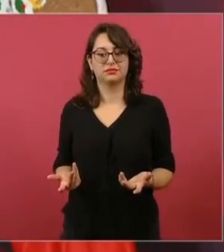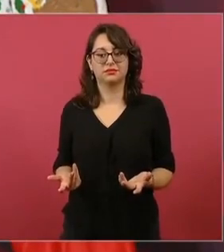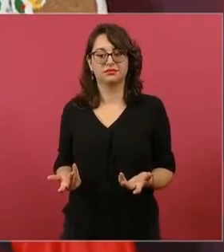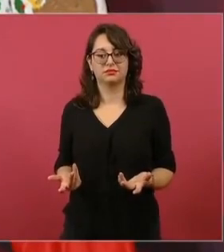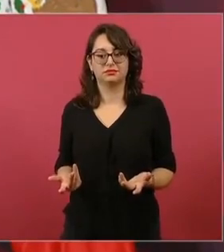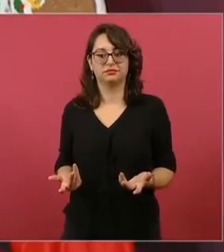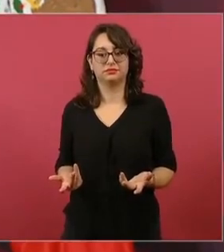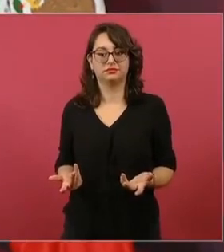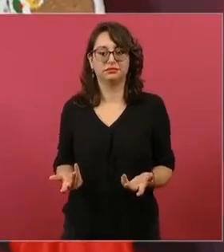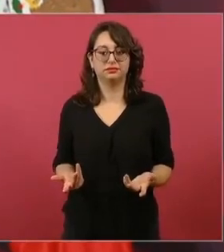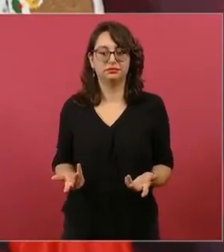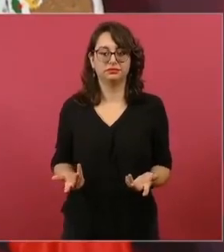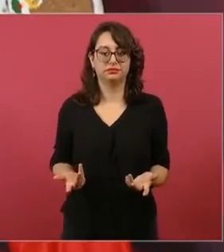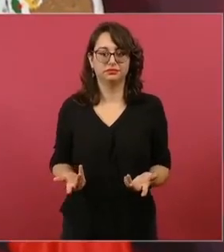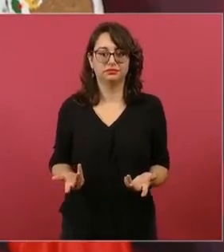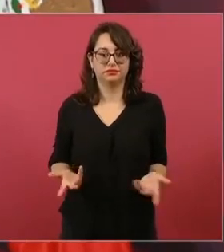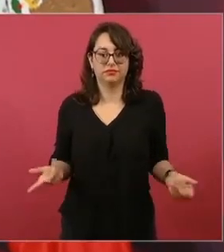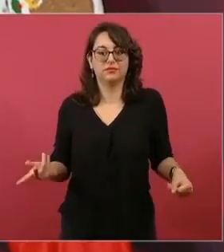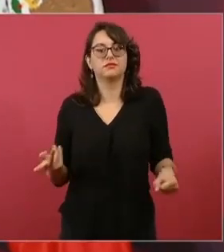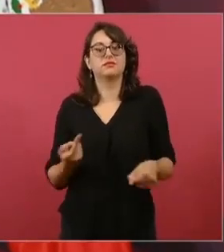Si allá viven los dueños del